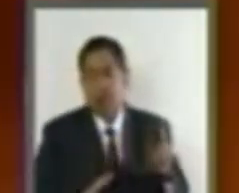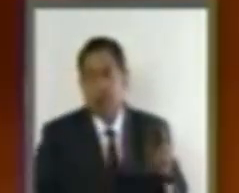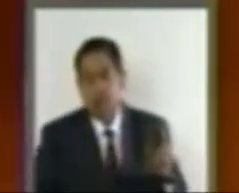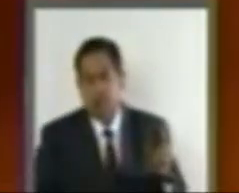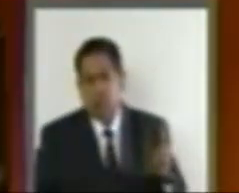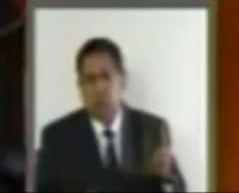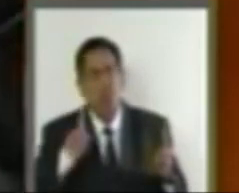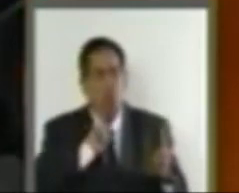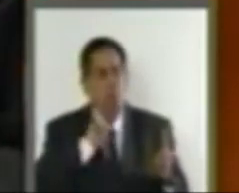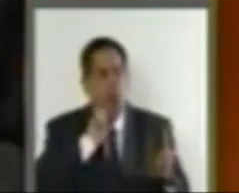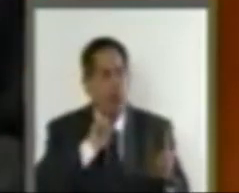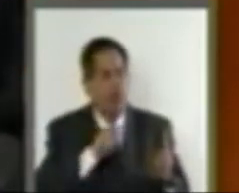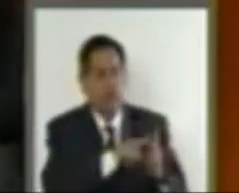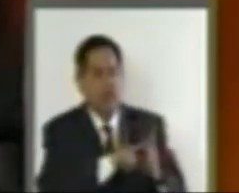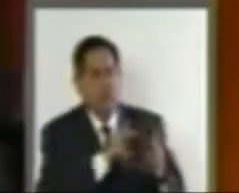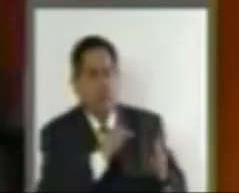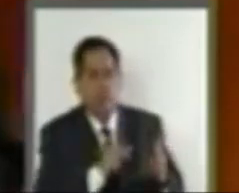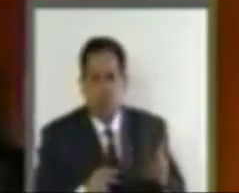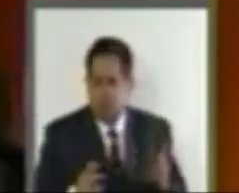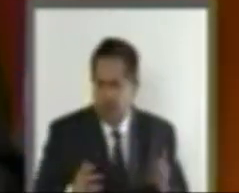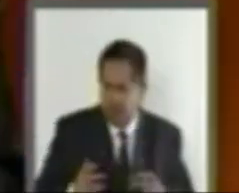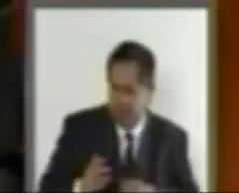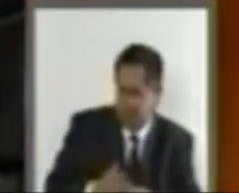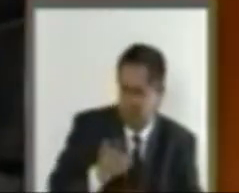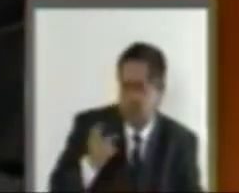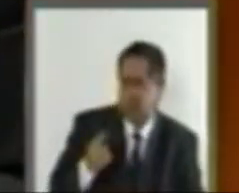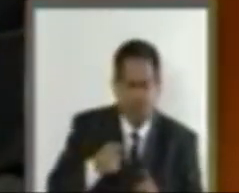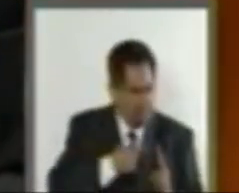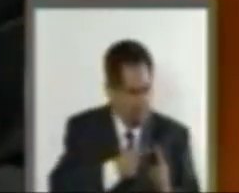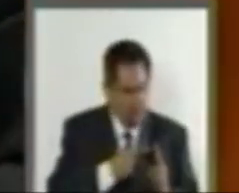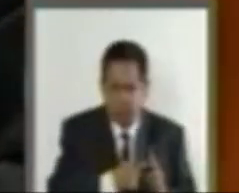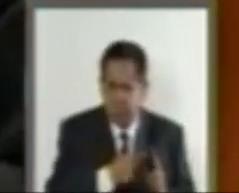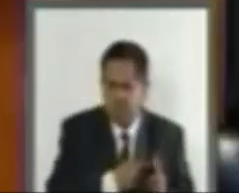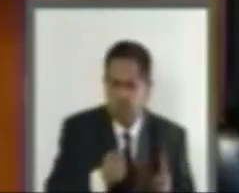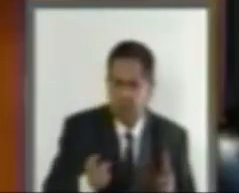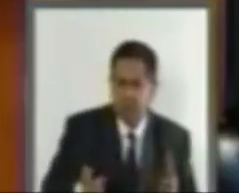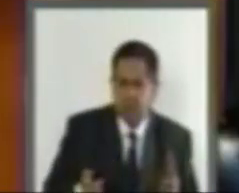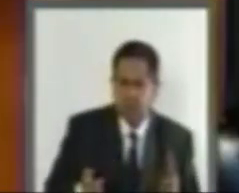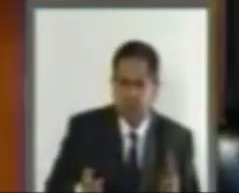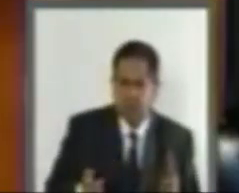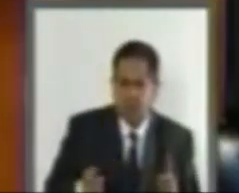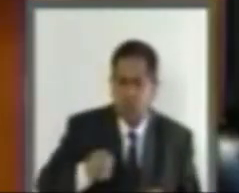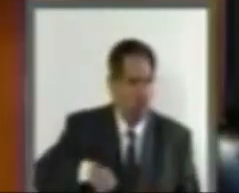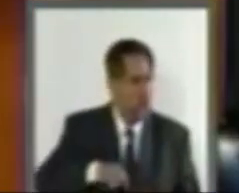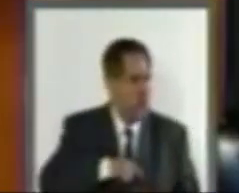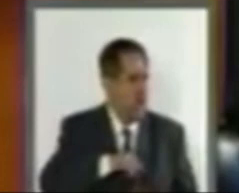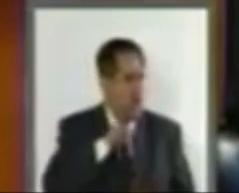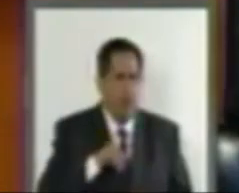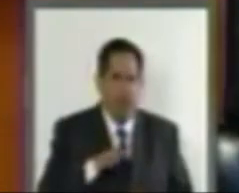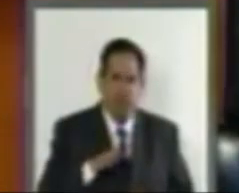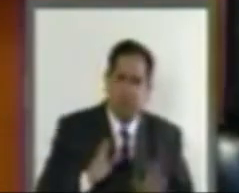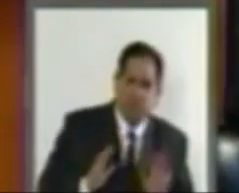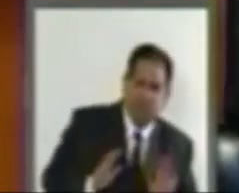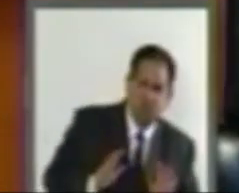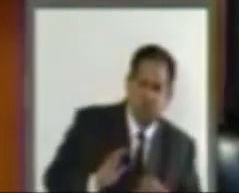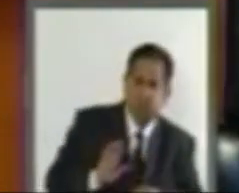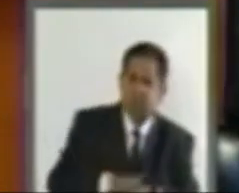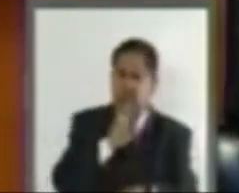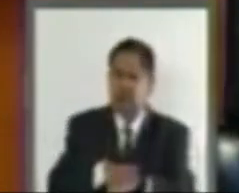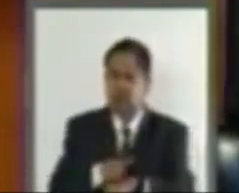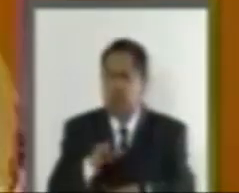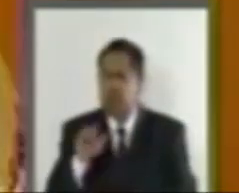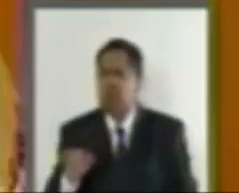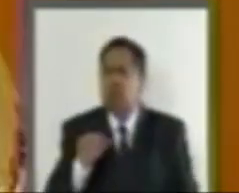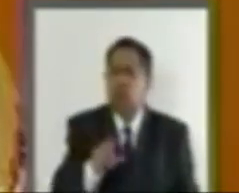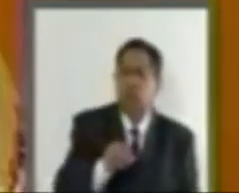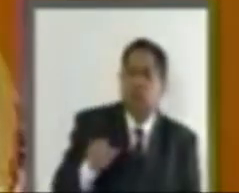condiciones de hacerlo en el corto plazo. Y por supuesto también es bien importante la manera como se nombra el titular de esto. Yo creo que son las dos cosas que se tienen que cuidar,